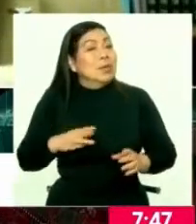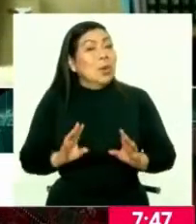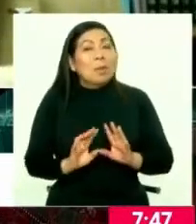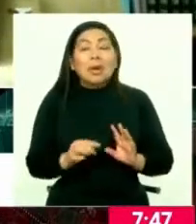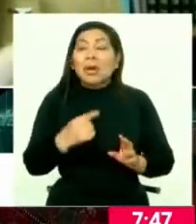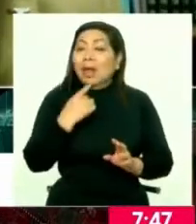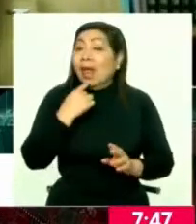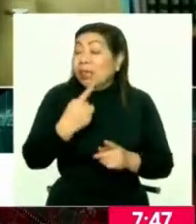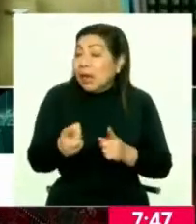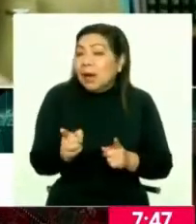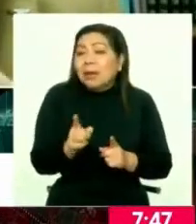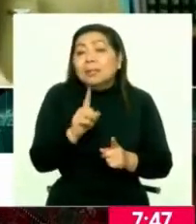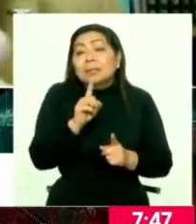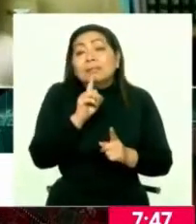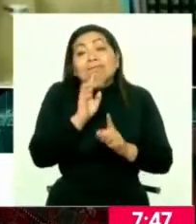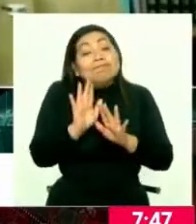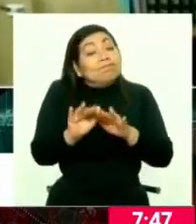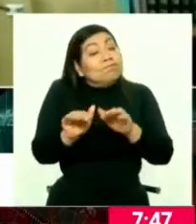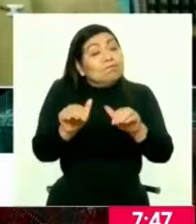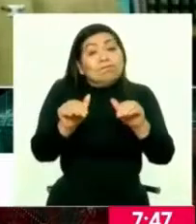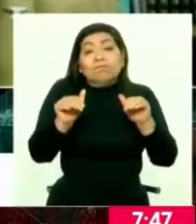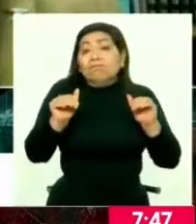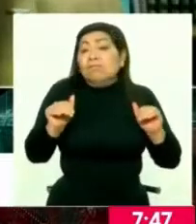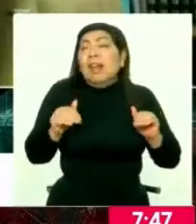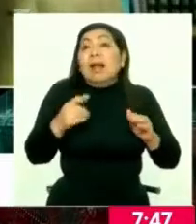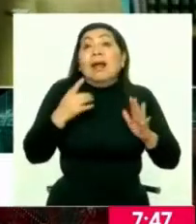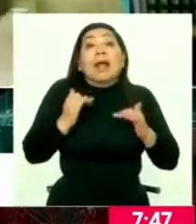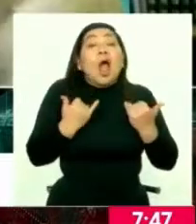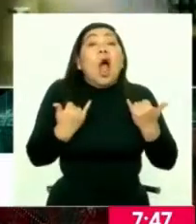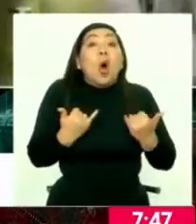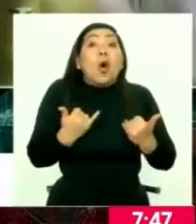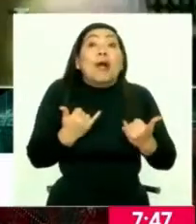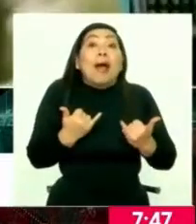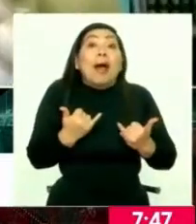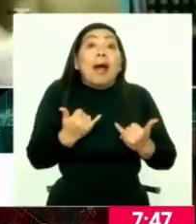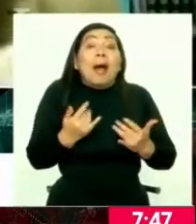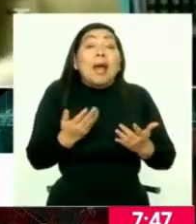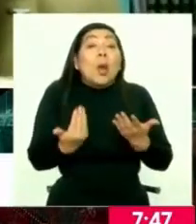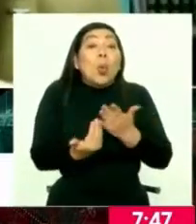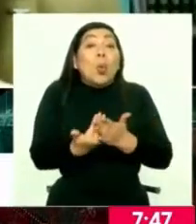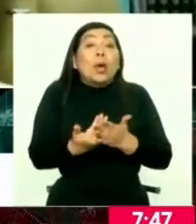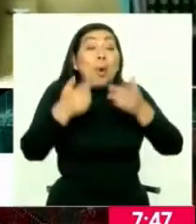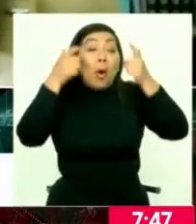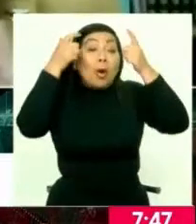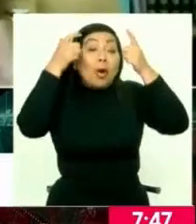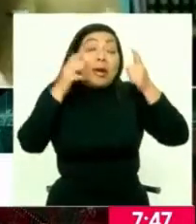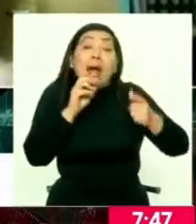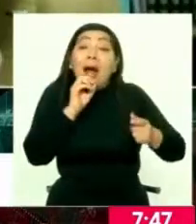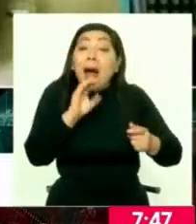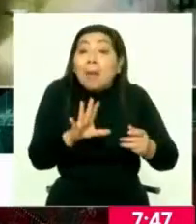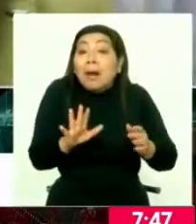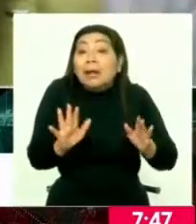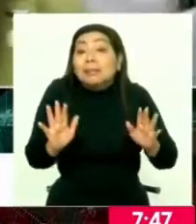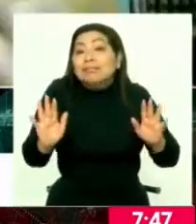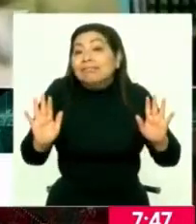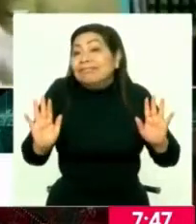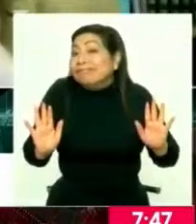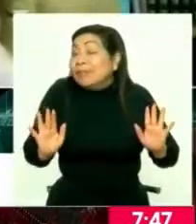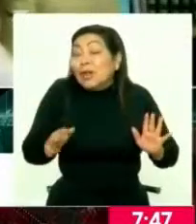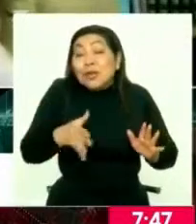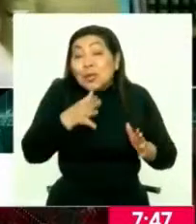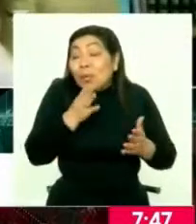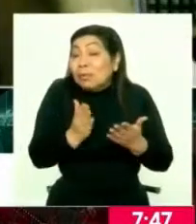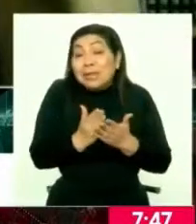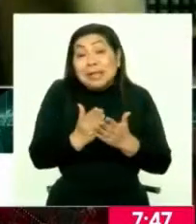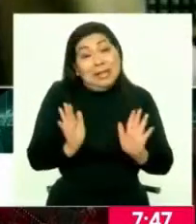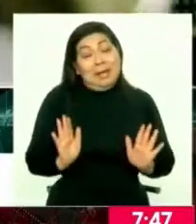nunca lo decía públicamente. Isabel II nunca dio una entrevista. Vamos a ver si Carlos lo hace en algún momento. Probablemente no. Va a ser muy discreto, por lo menos al